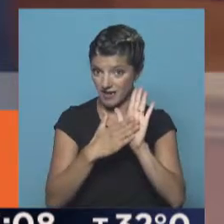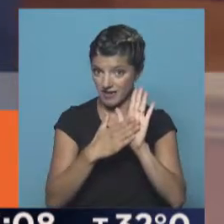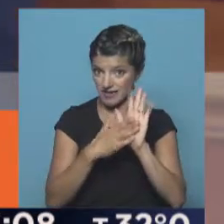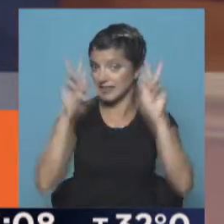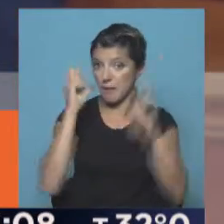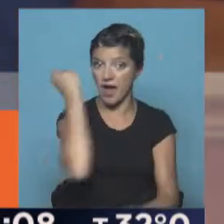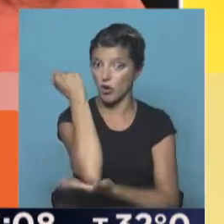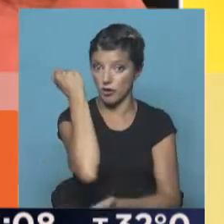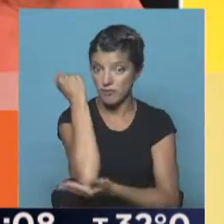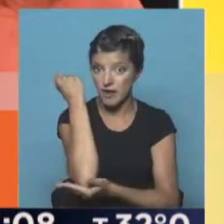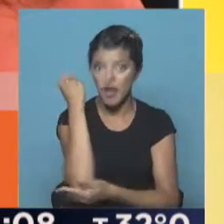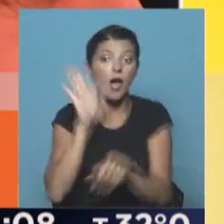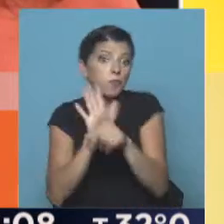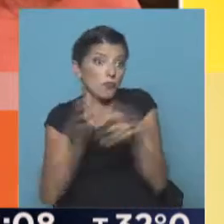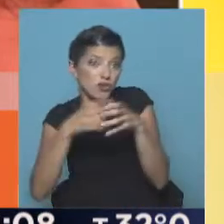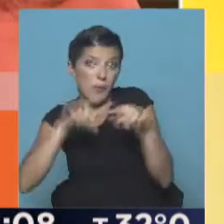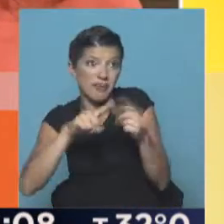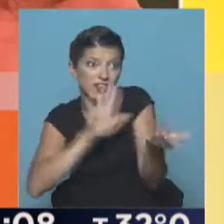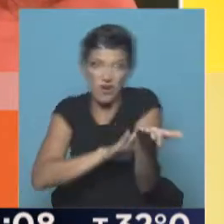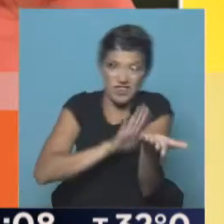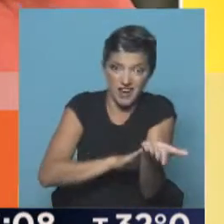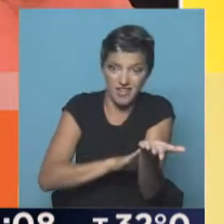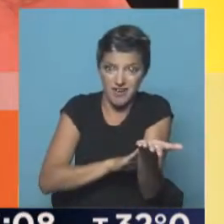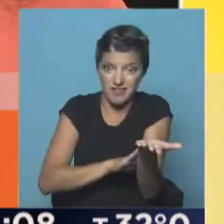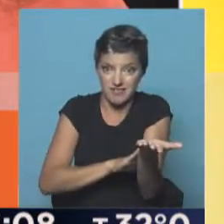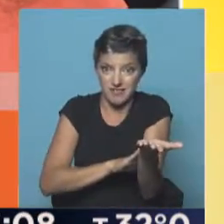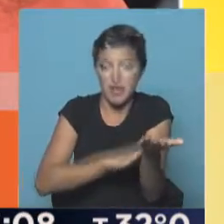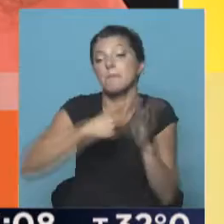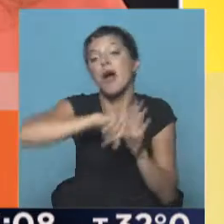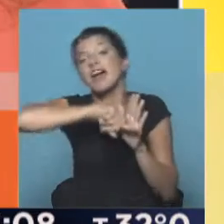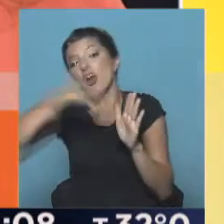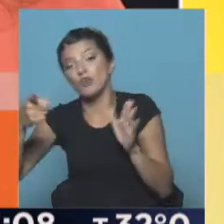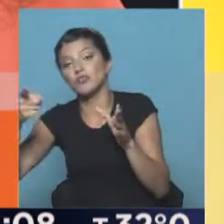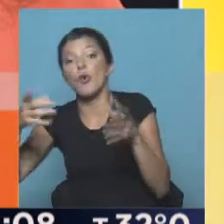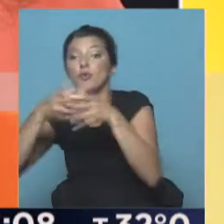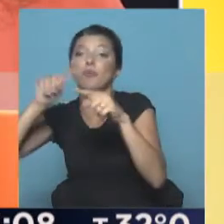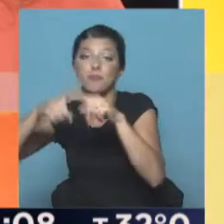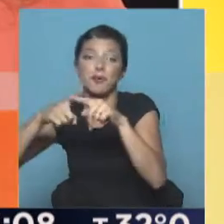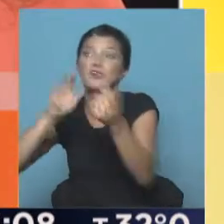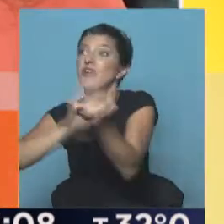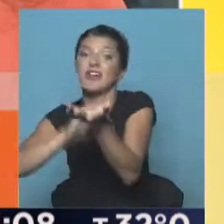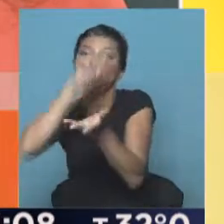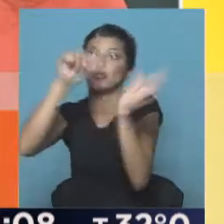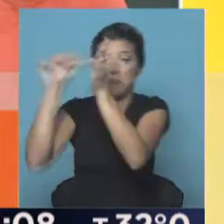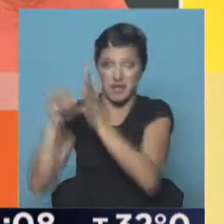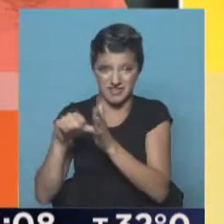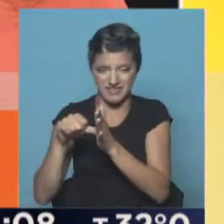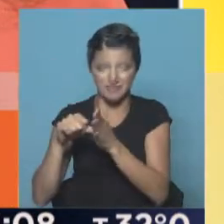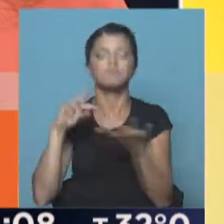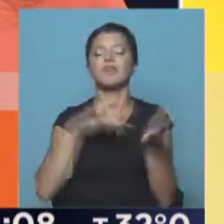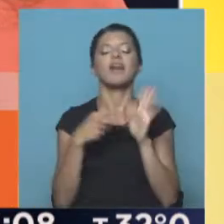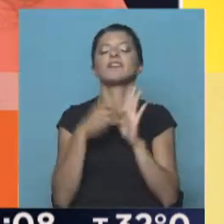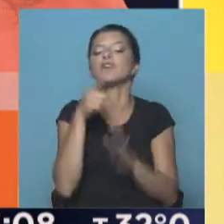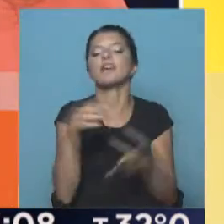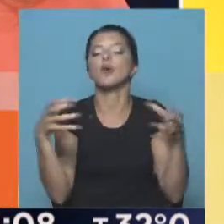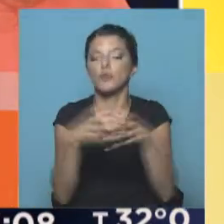a la izquierda de cualquier izquierda institucionalizada en otros países. Es decir, es un movimiento que propone el paradigma